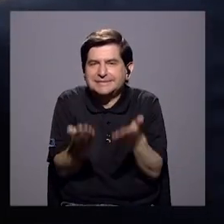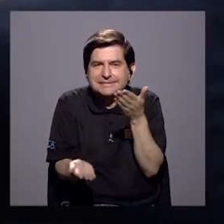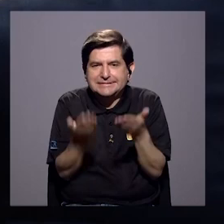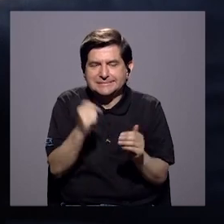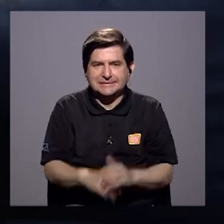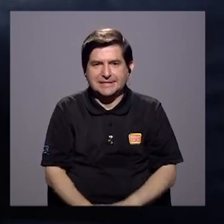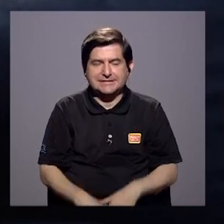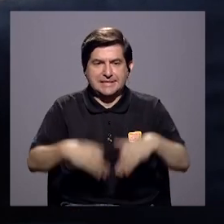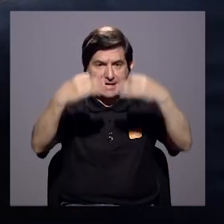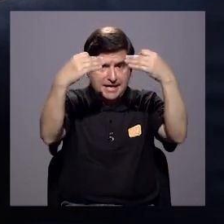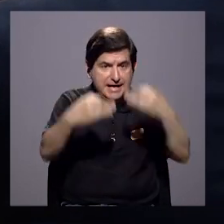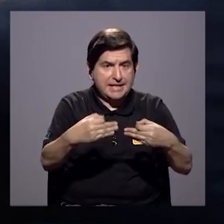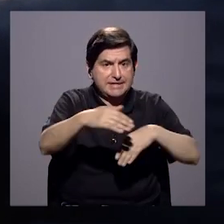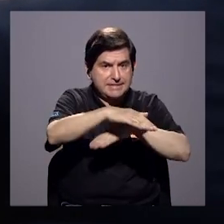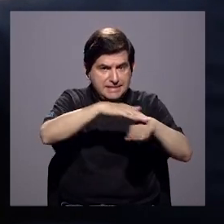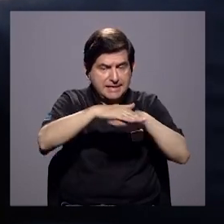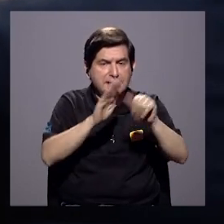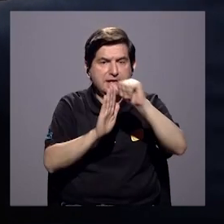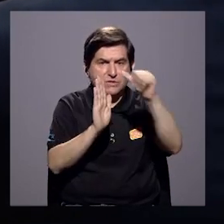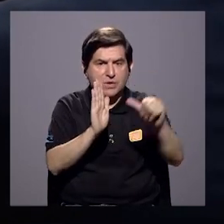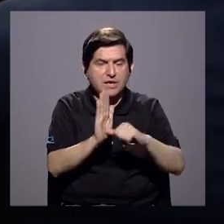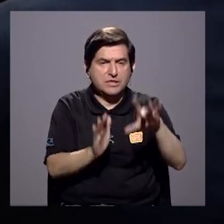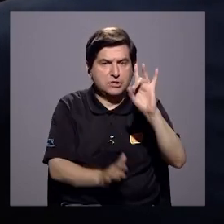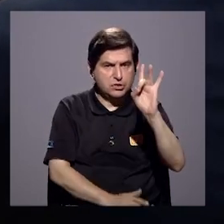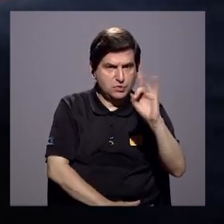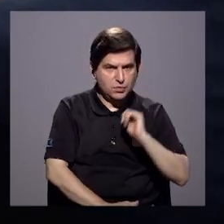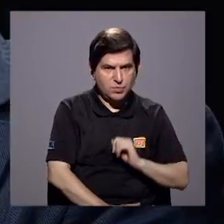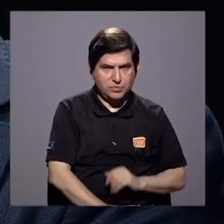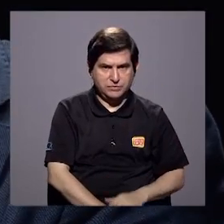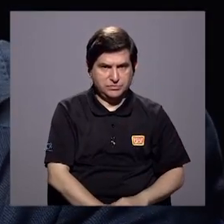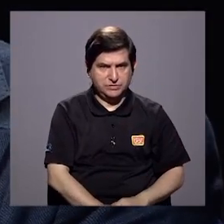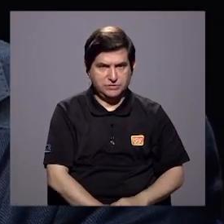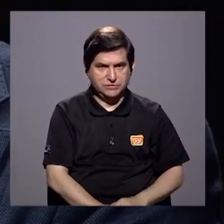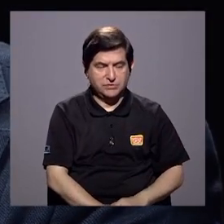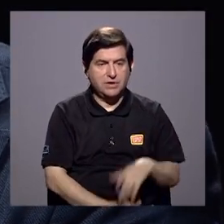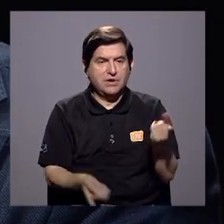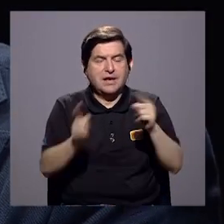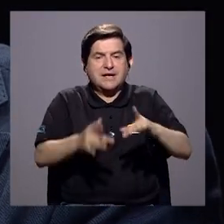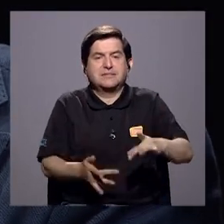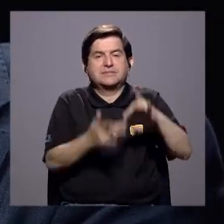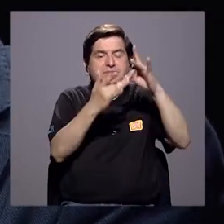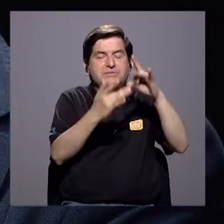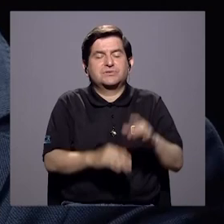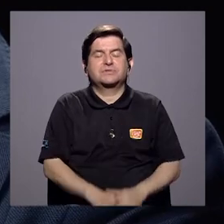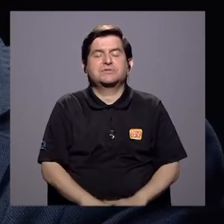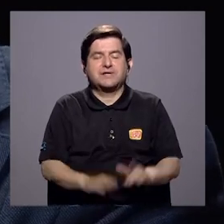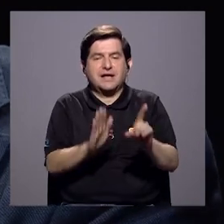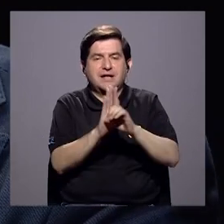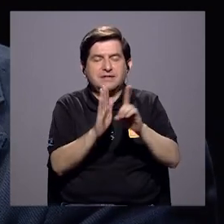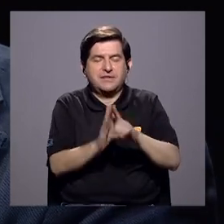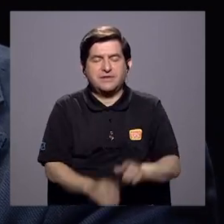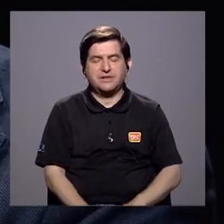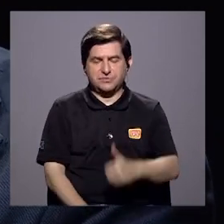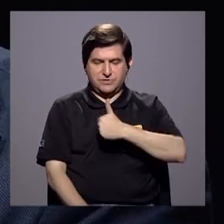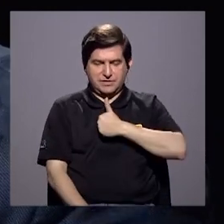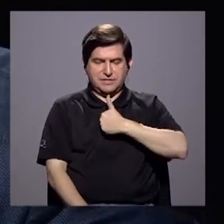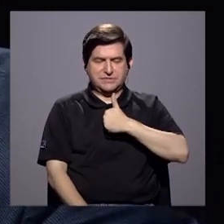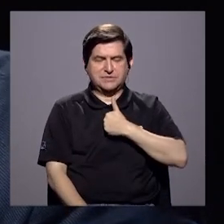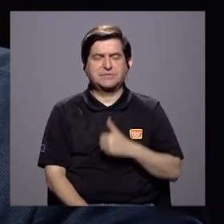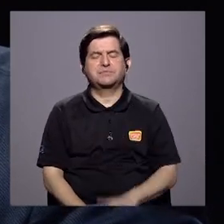el decreto se basaba en el artículo 8 que es las excepciones al ejercicio del derecho de autodeterminación informativa